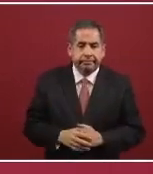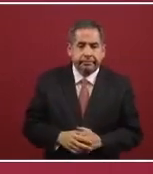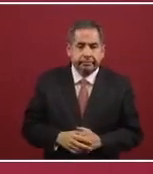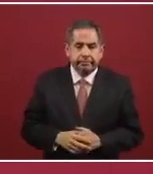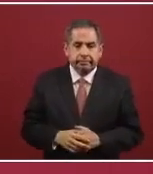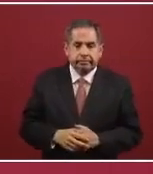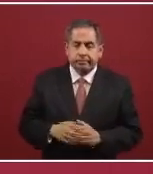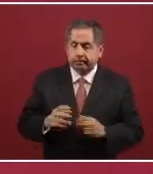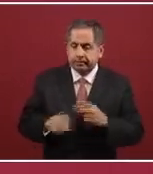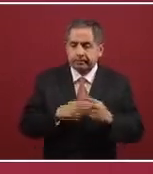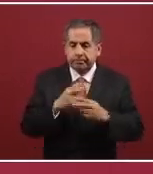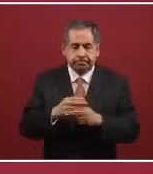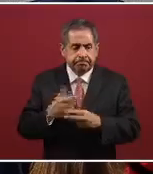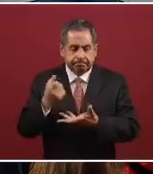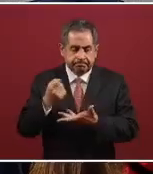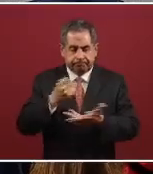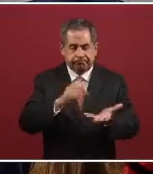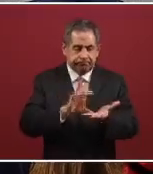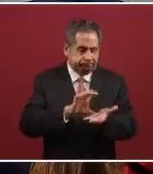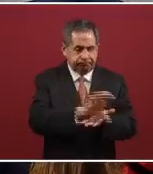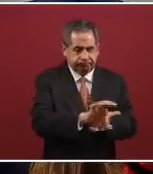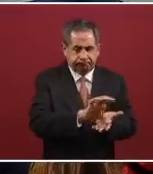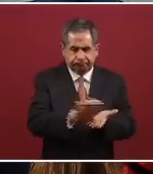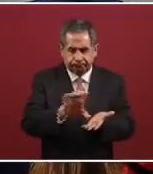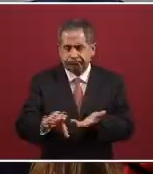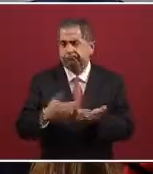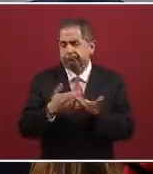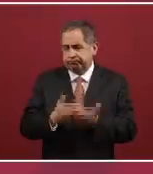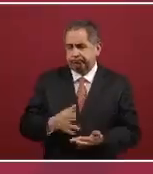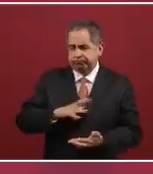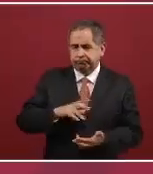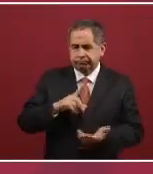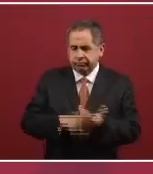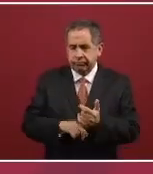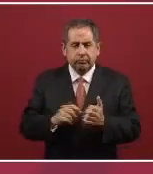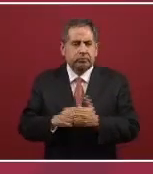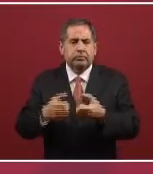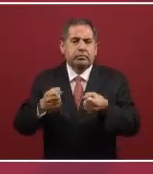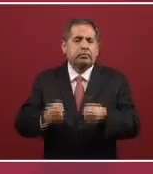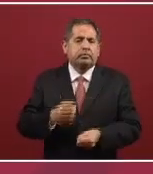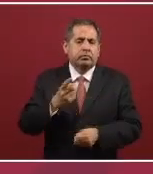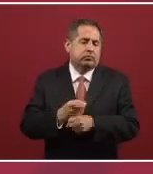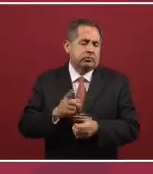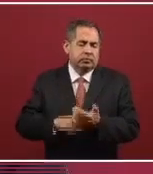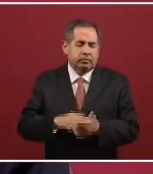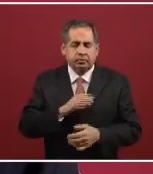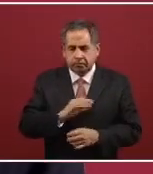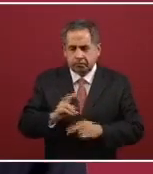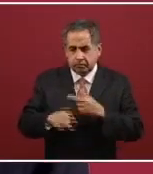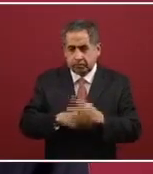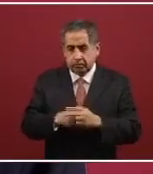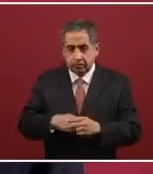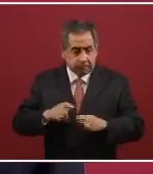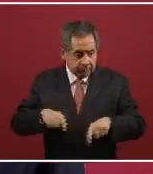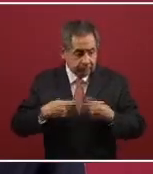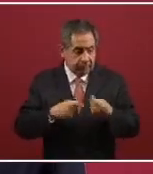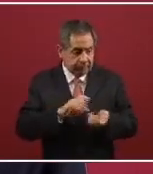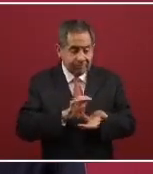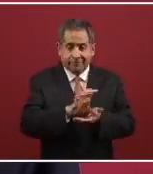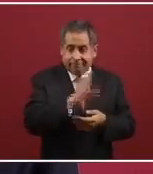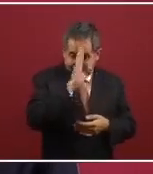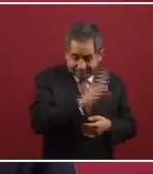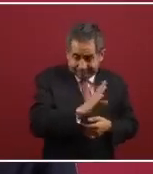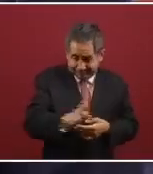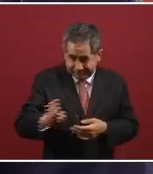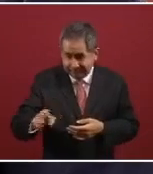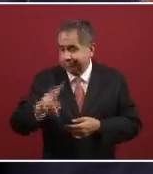se va a contar con recursos y con la seguridad, la certeza de que van a llegar los recursos y que es